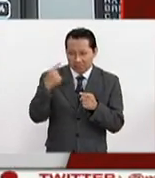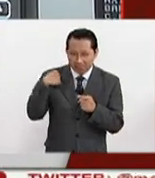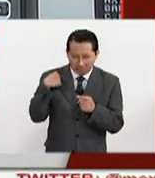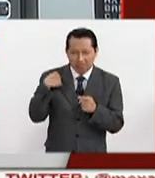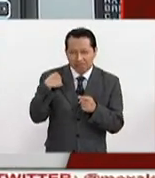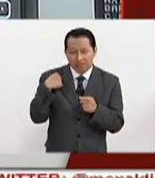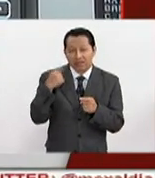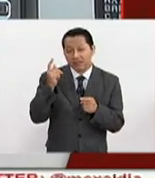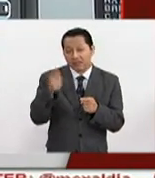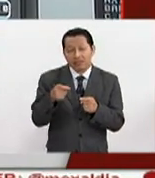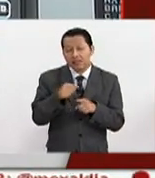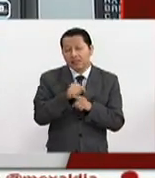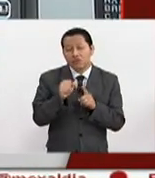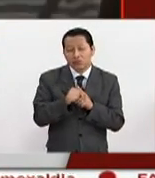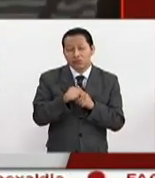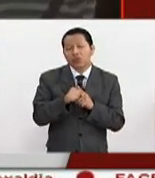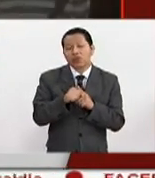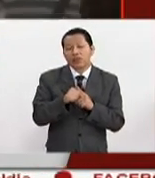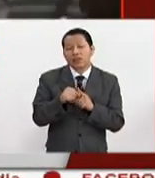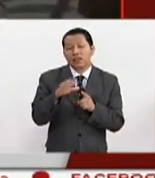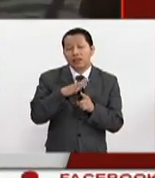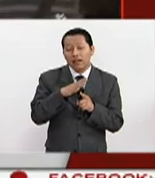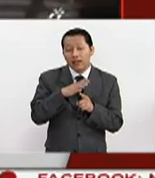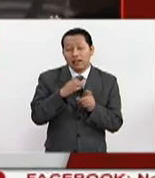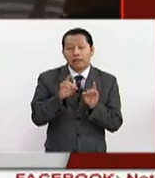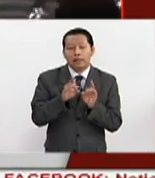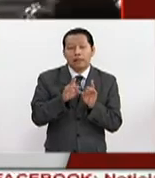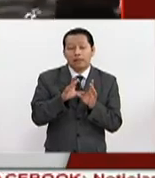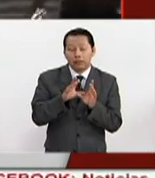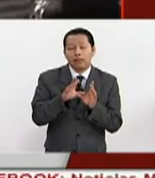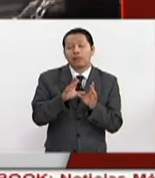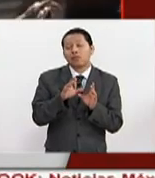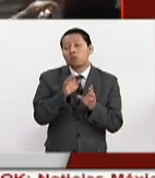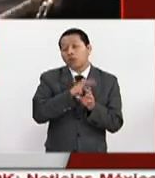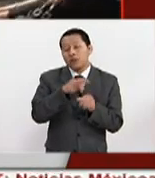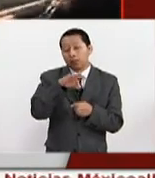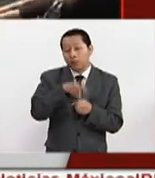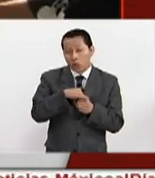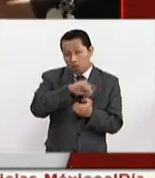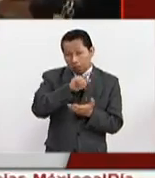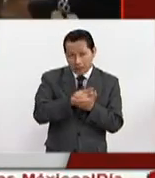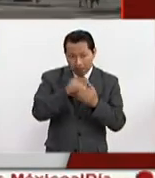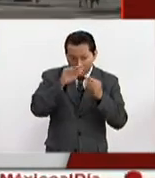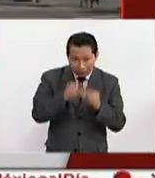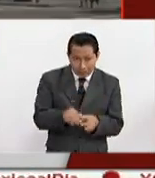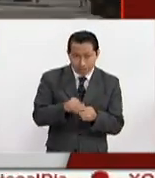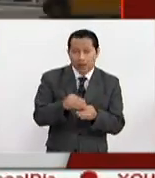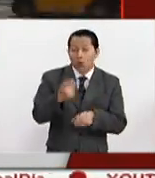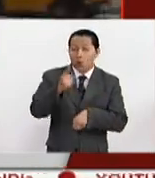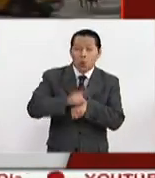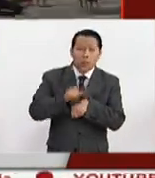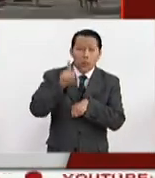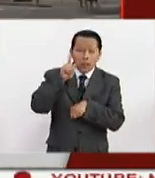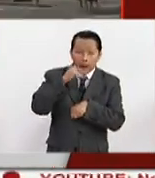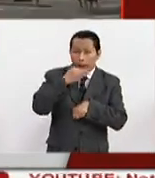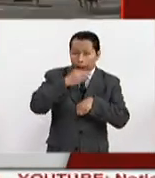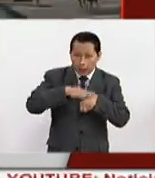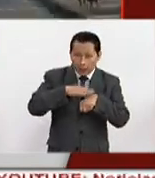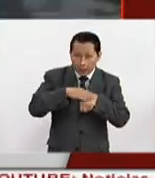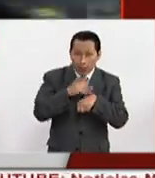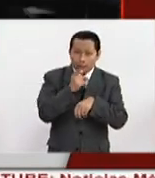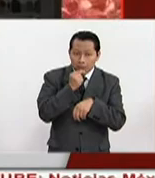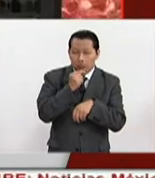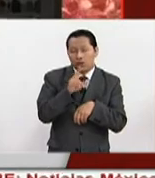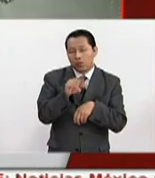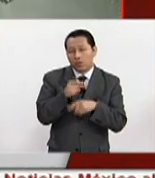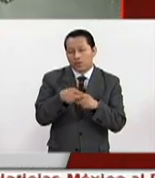sea, no es una situación de que sea democrático y legítimo y que de un día para otro le aviente la policía. O sea, eso